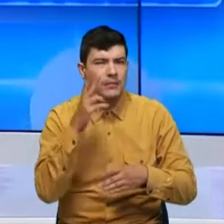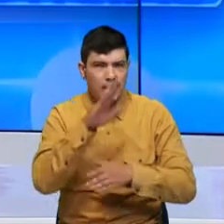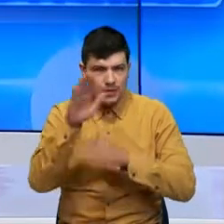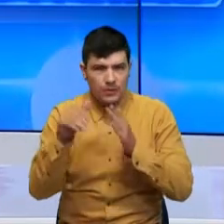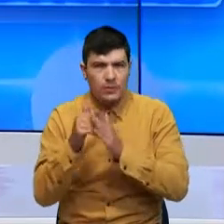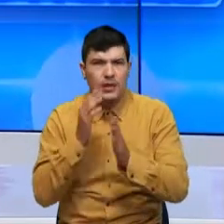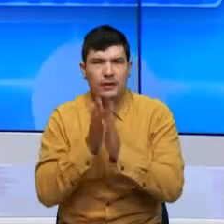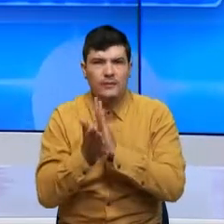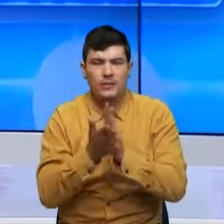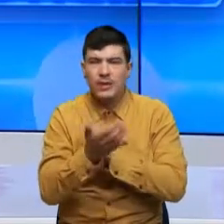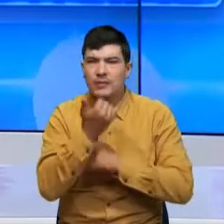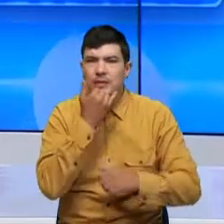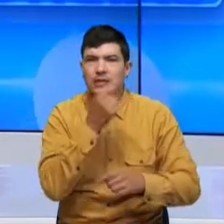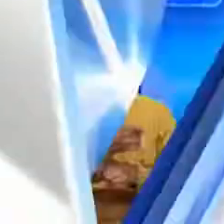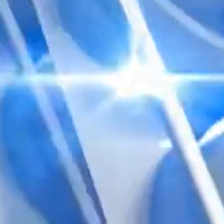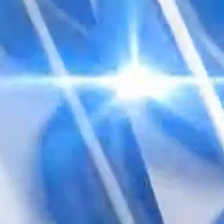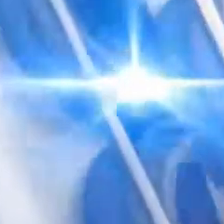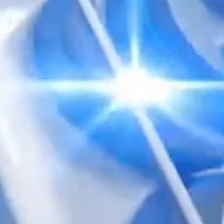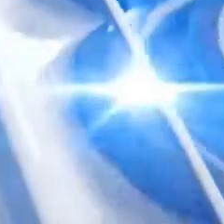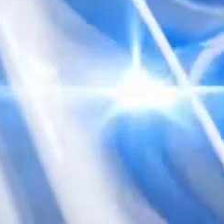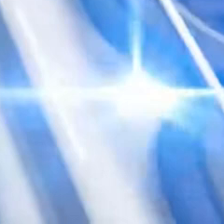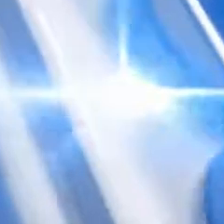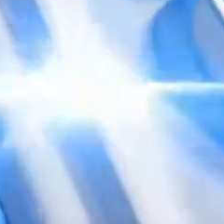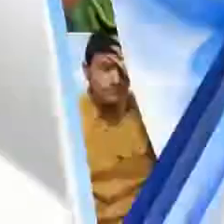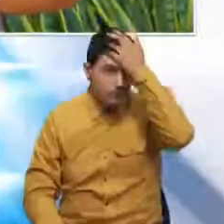adelante danilo buenas tardes